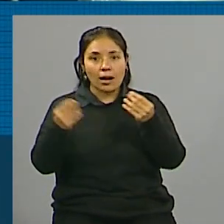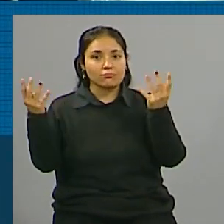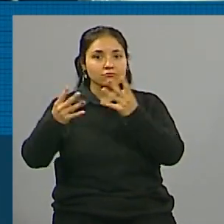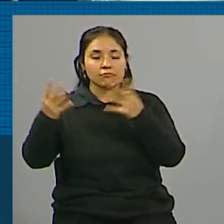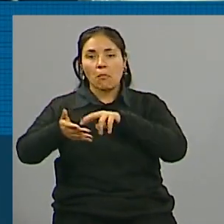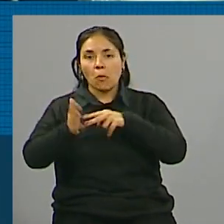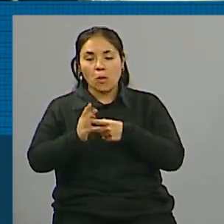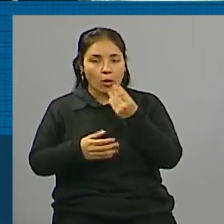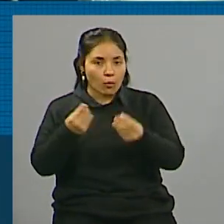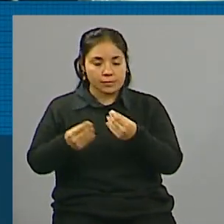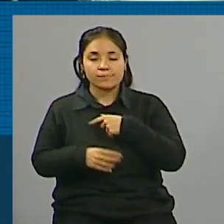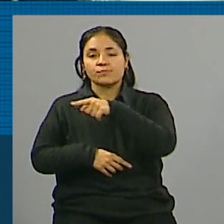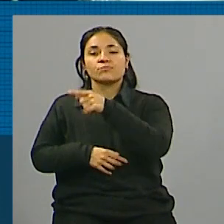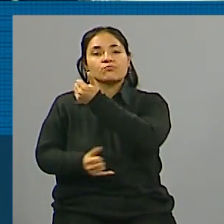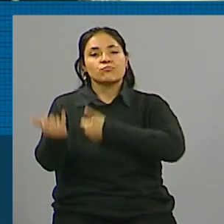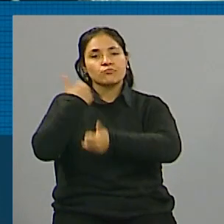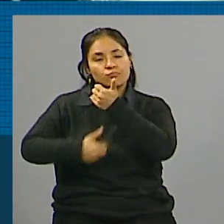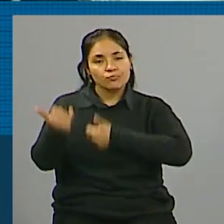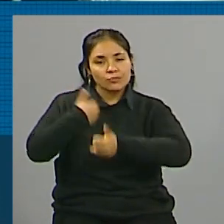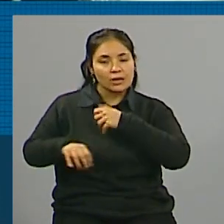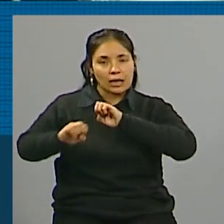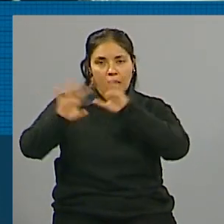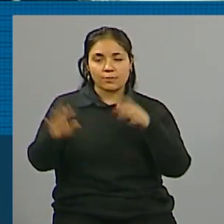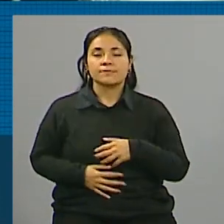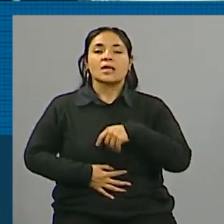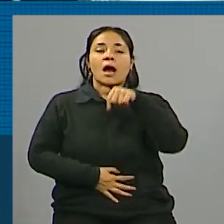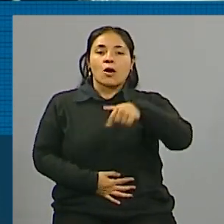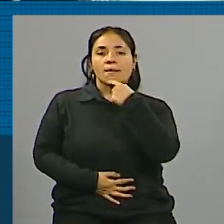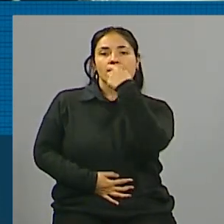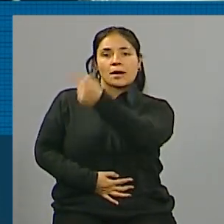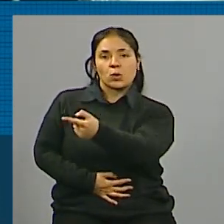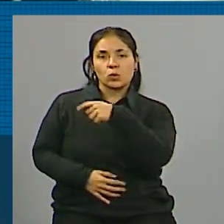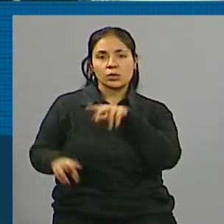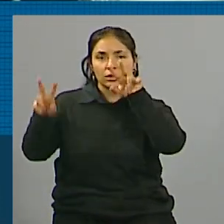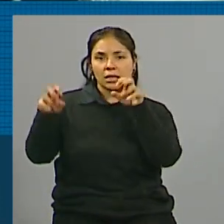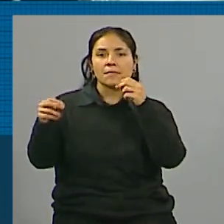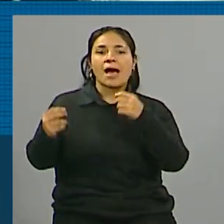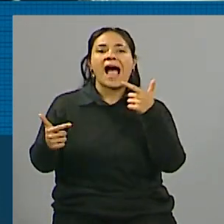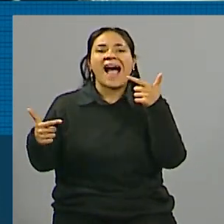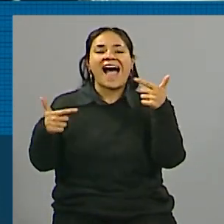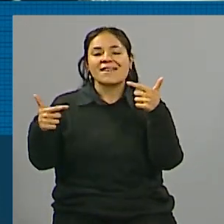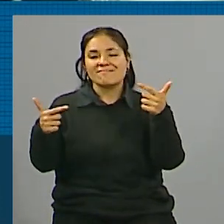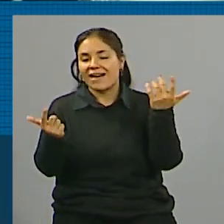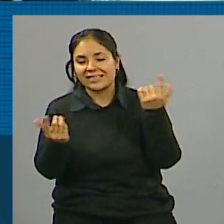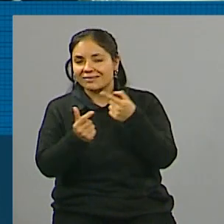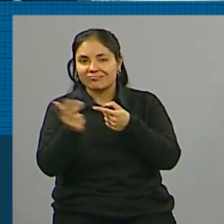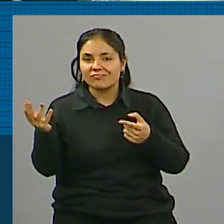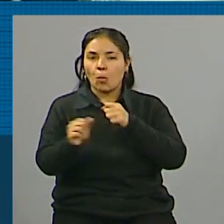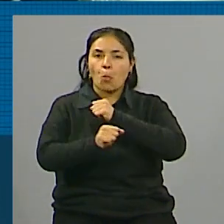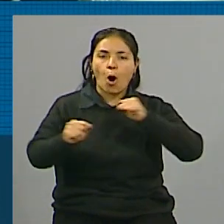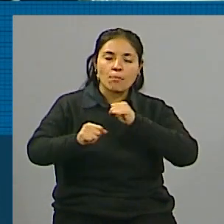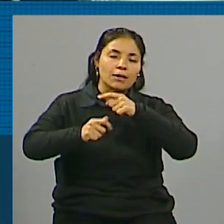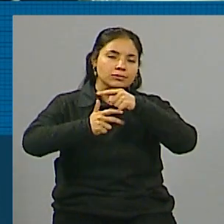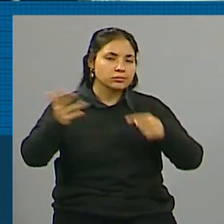conflicto. Augusto, la pregunta ahora estaba relacionada con las armas que se utilizan en este conflicto y